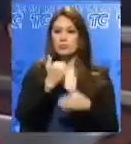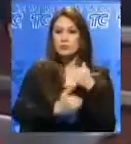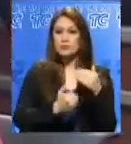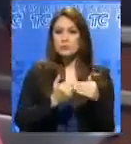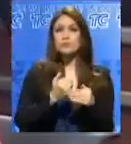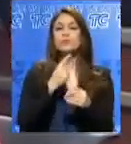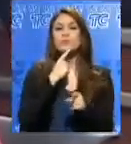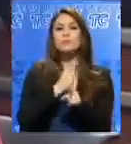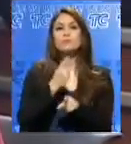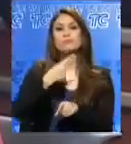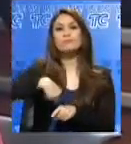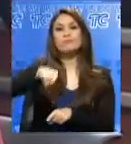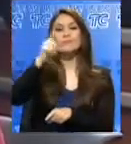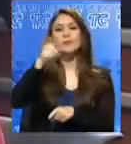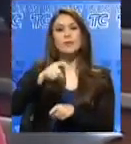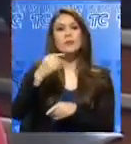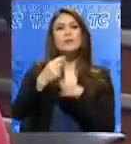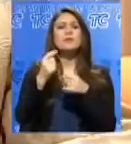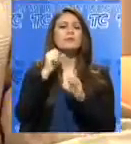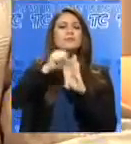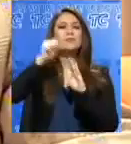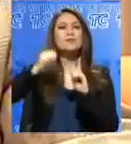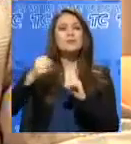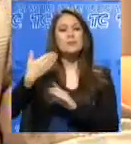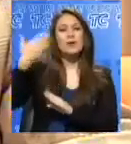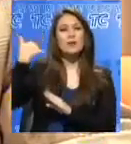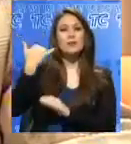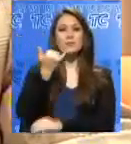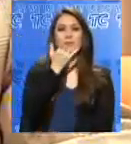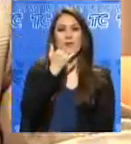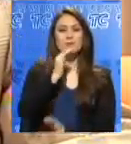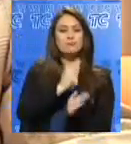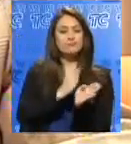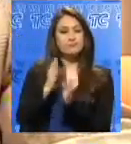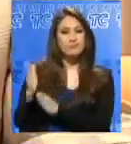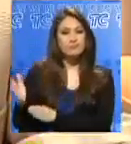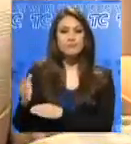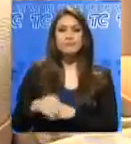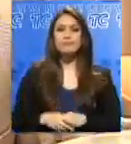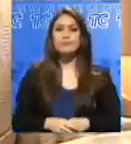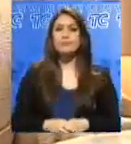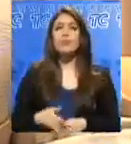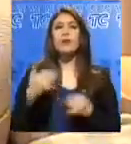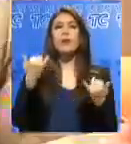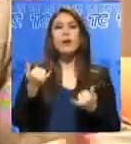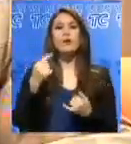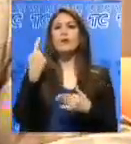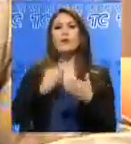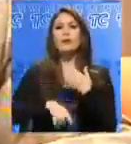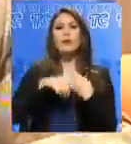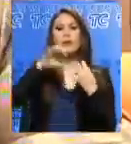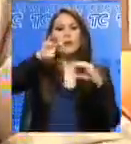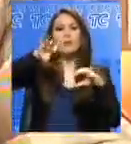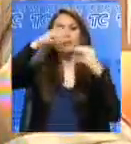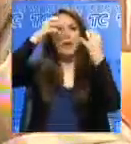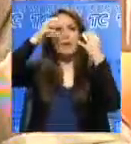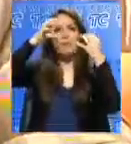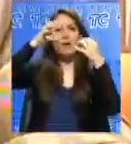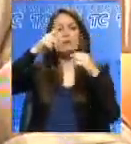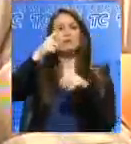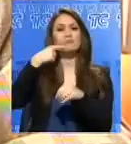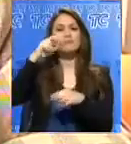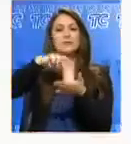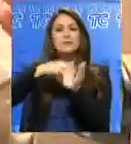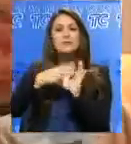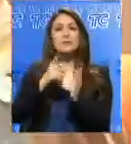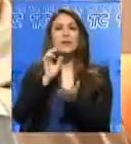través de la oralidad, dejando atrás el sistema escrito. Con la oralidad mediante ya videoconferencia. Ya no va a ser un justificativo de que no hay